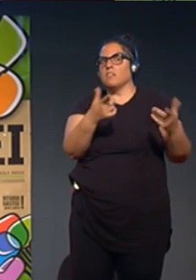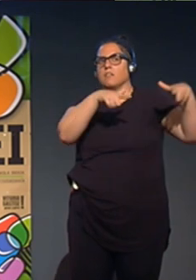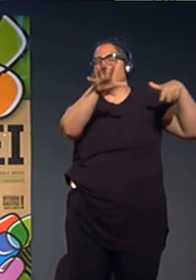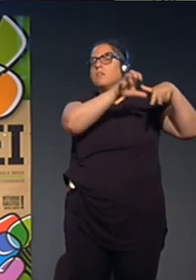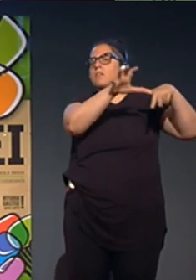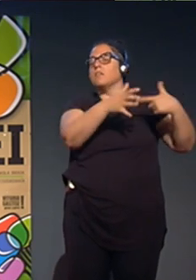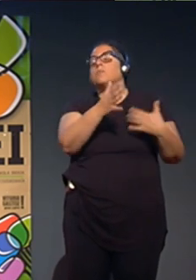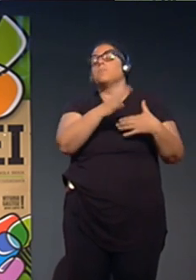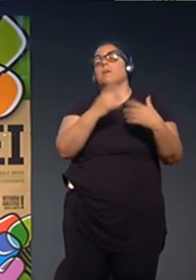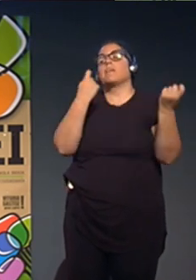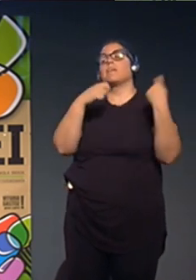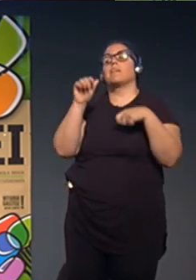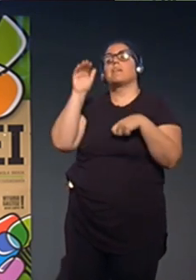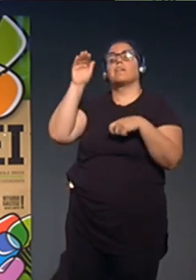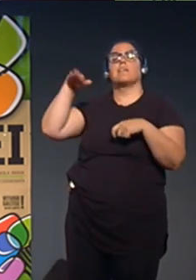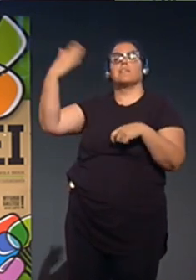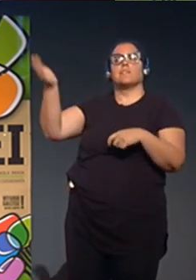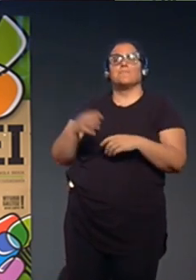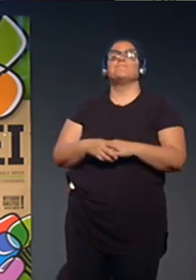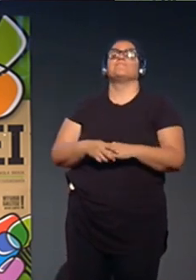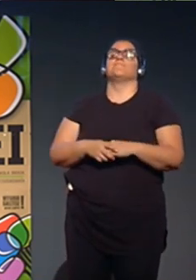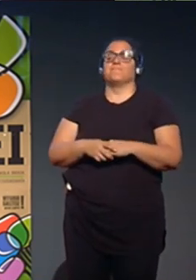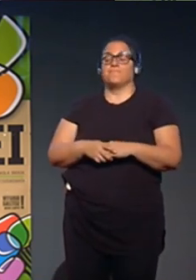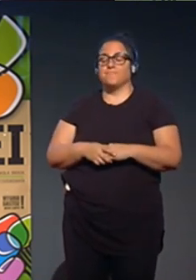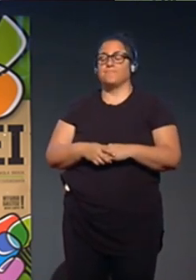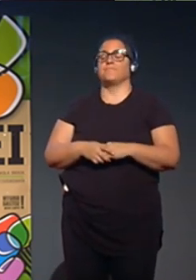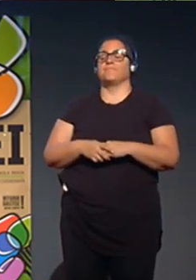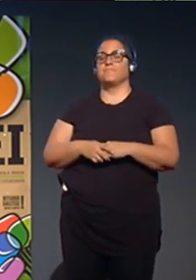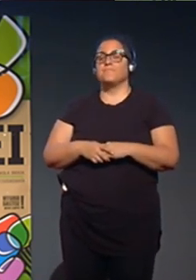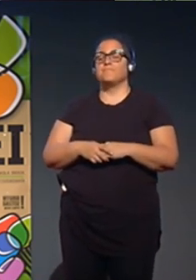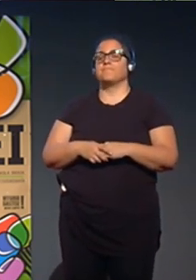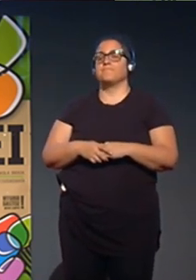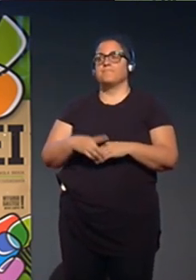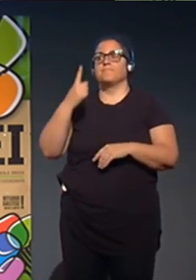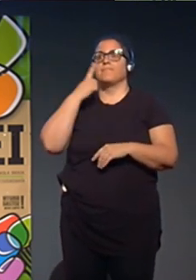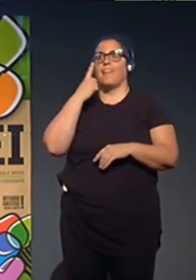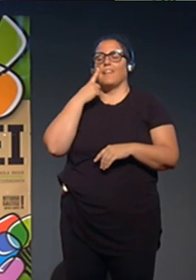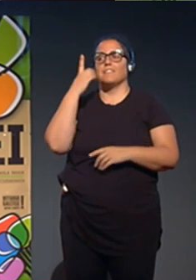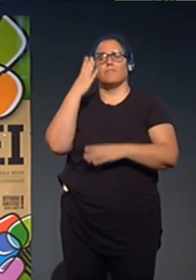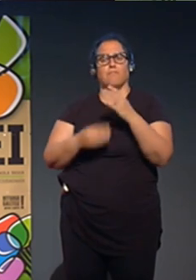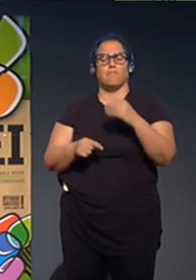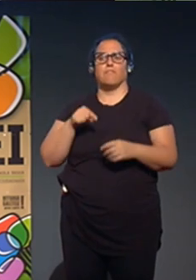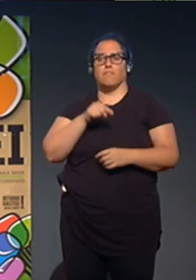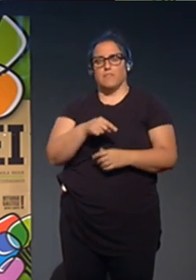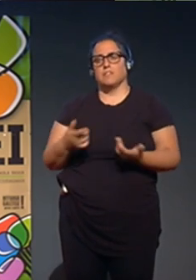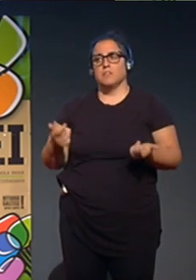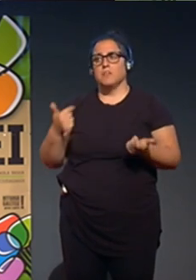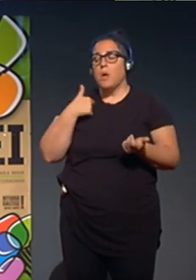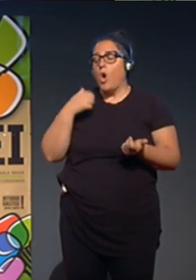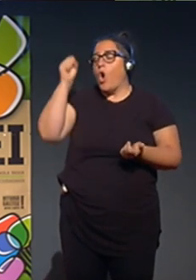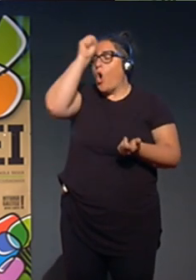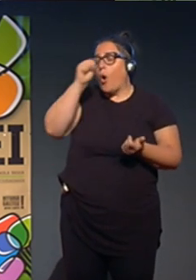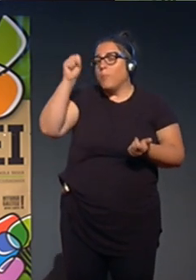exportación atentos no cayamos caigamos en esto qué es lo que en mi opinión en Mi humilde opinión